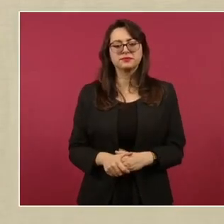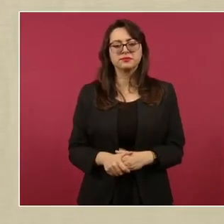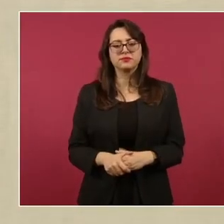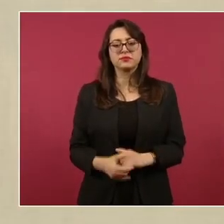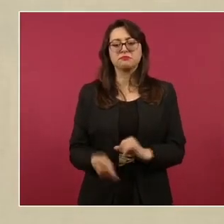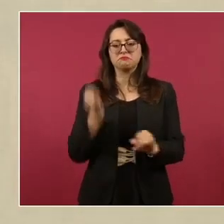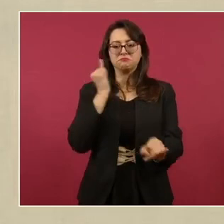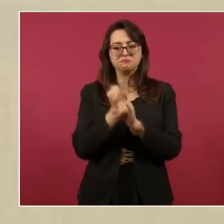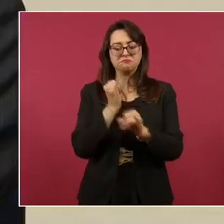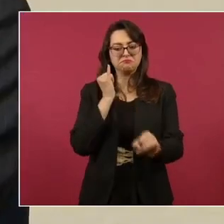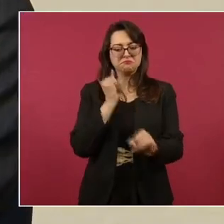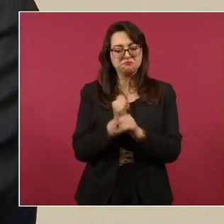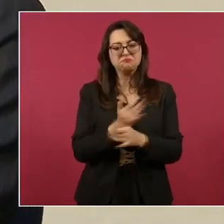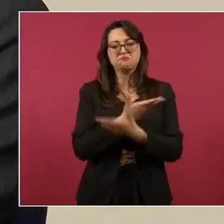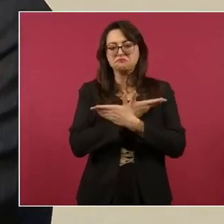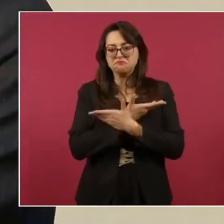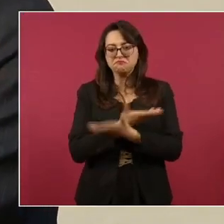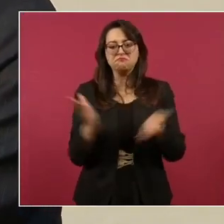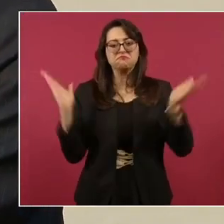internet para todos,